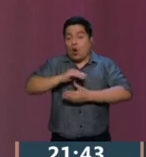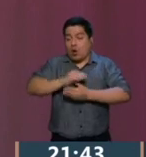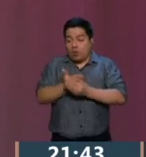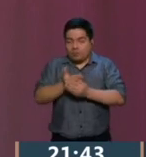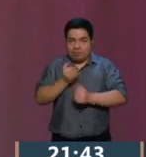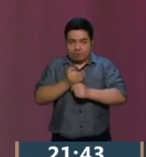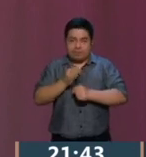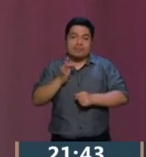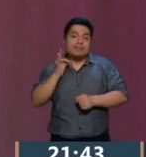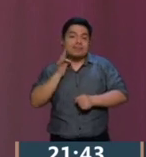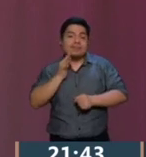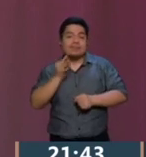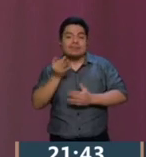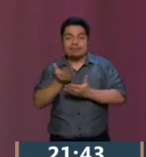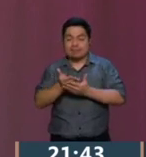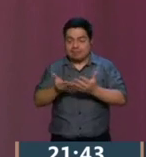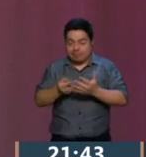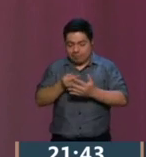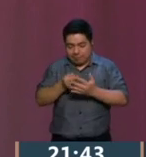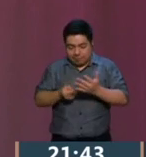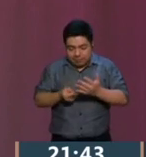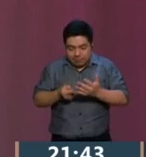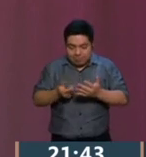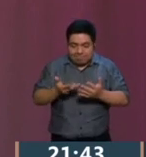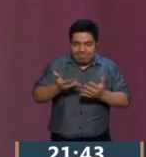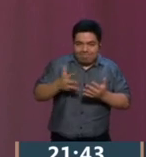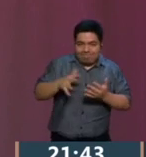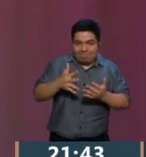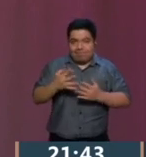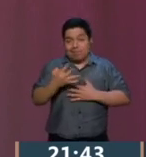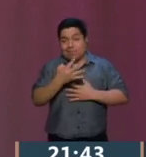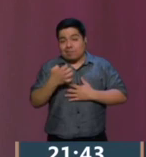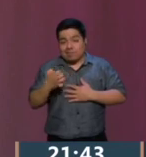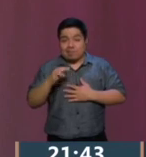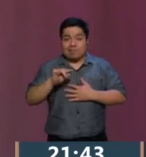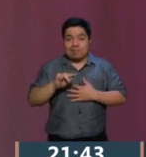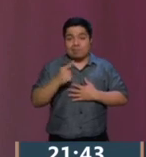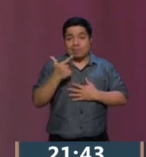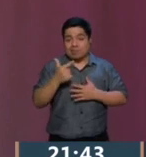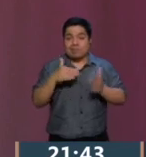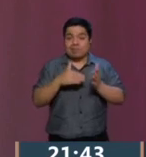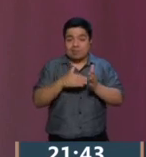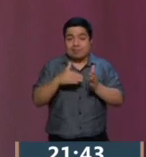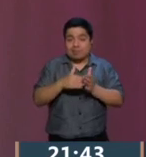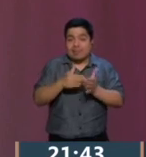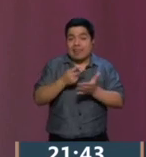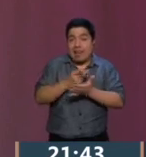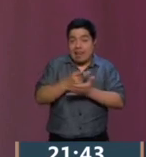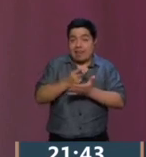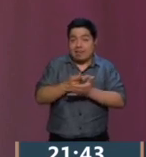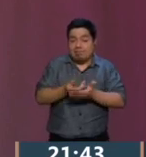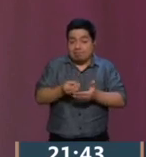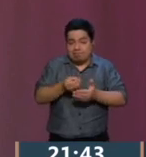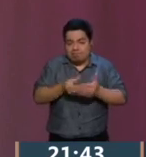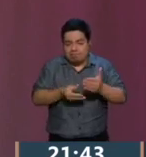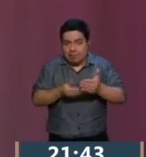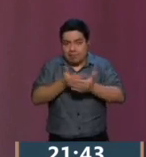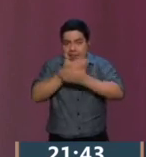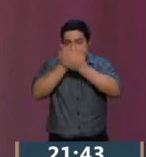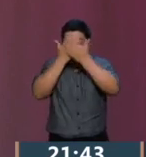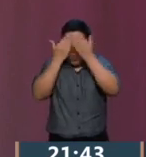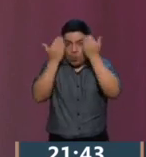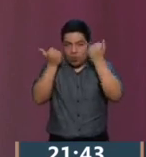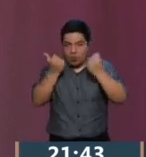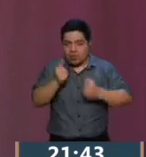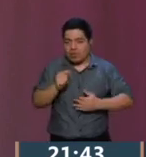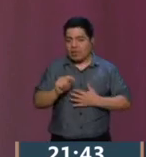en la fiscalía registran un desfalco por 487 millones de pesos. Entonces, no sé cómo le va a ir a